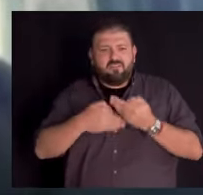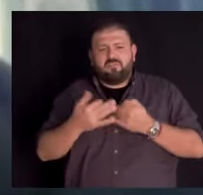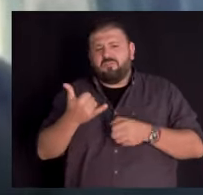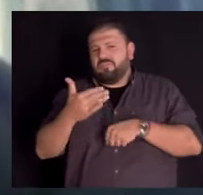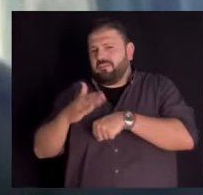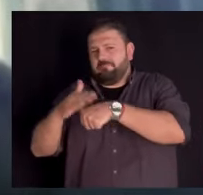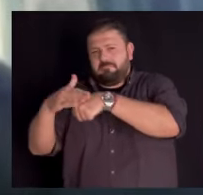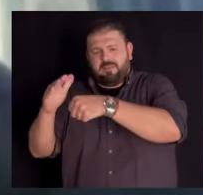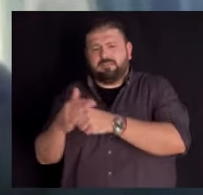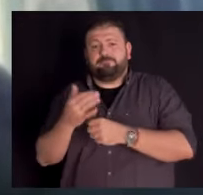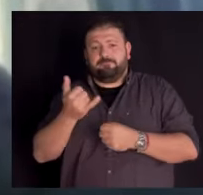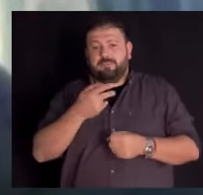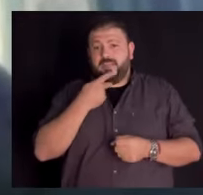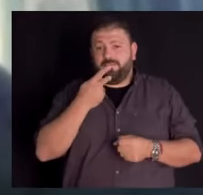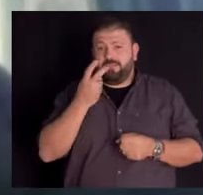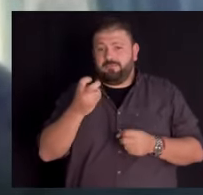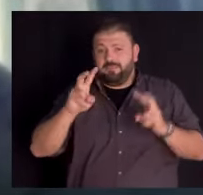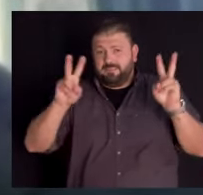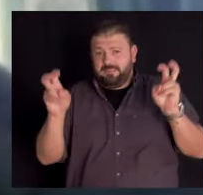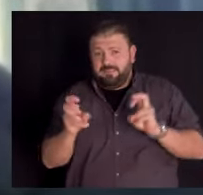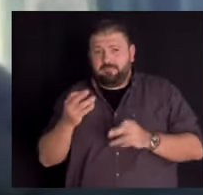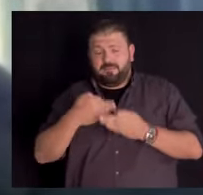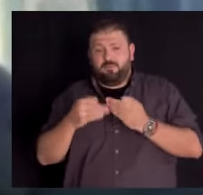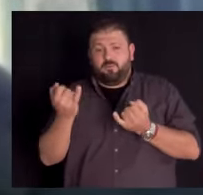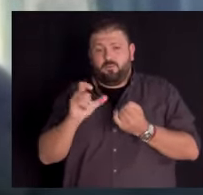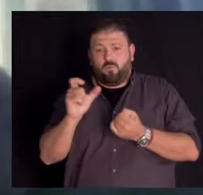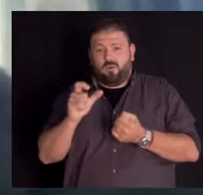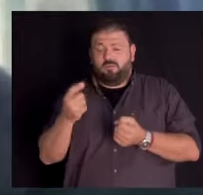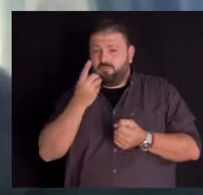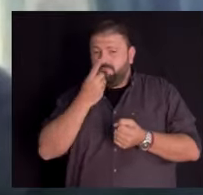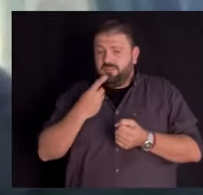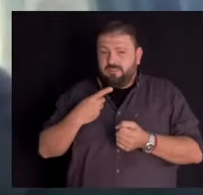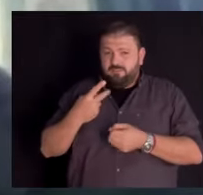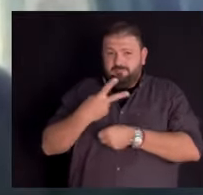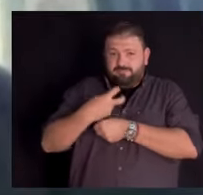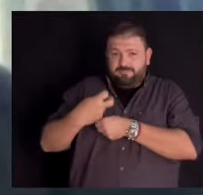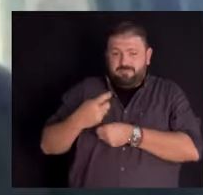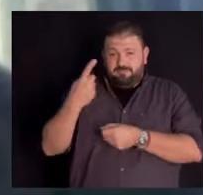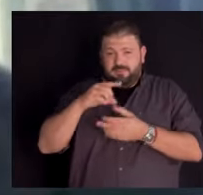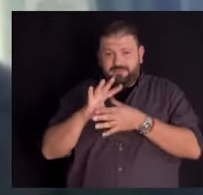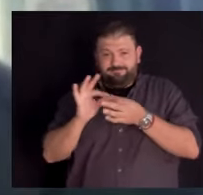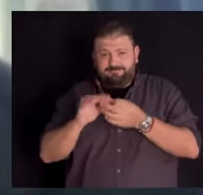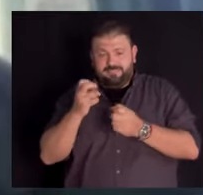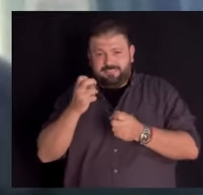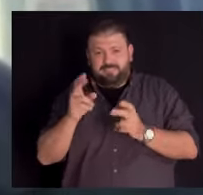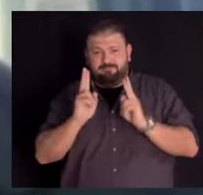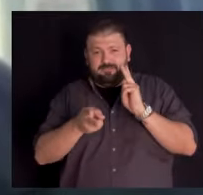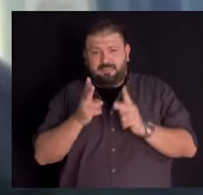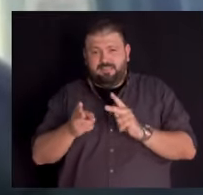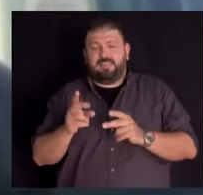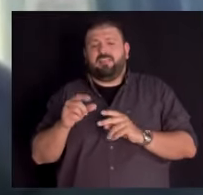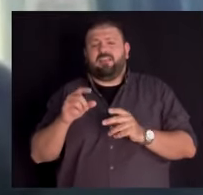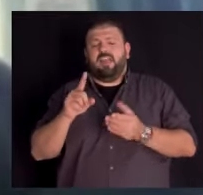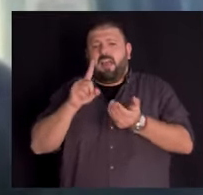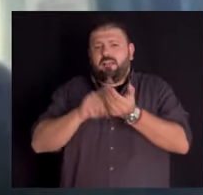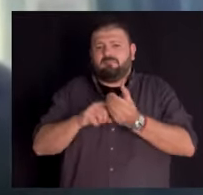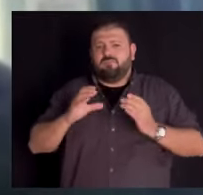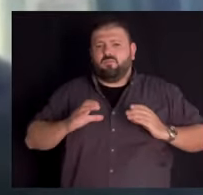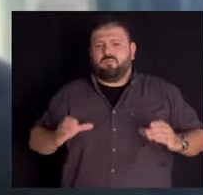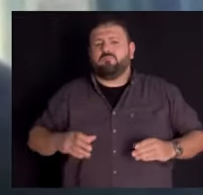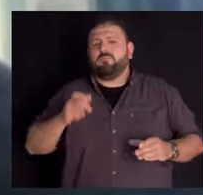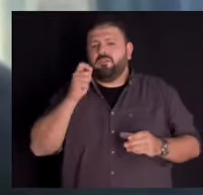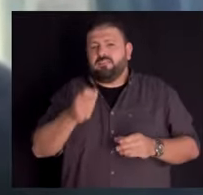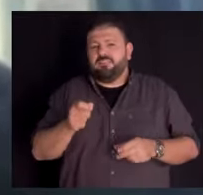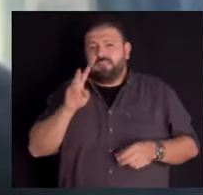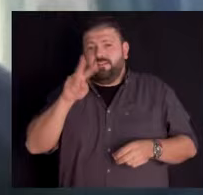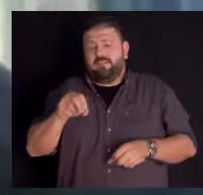tema, este tema cuando nos hicieron el favor de invitarnos, sistema nervioso, pues me emocionó mucho porque